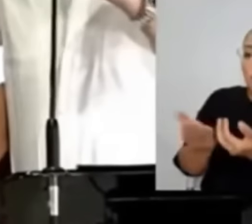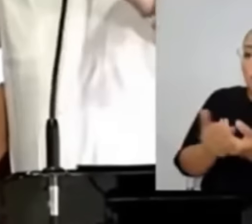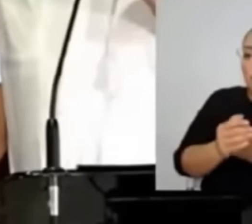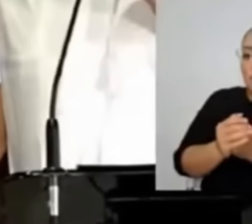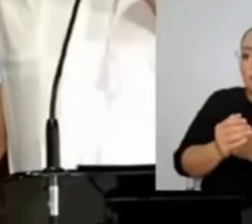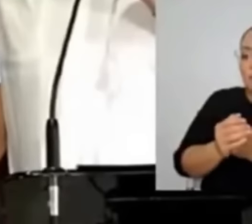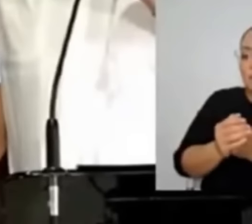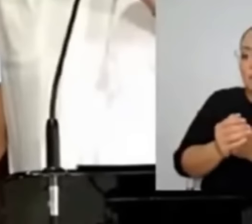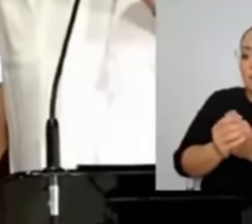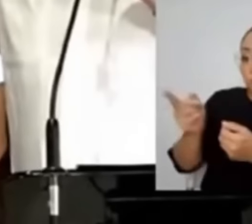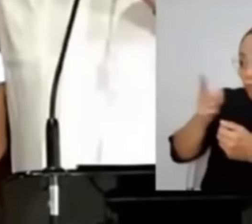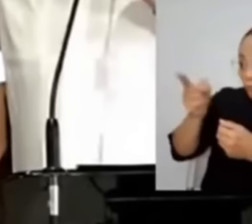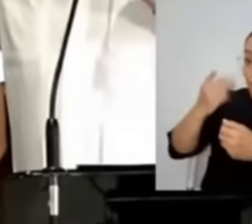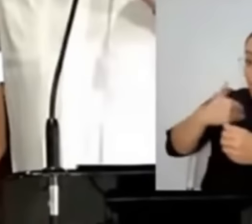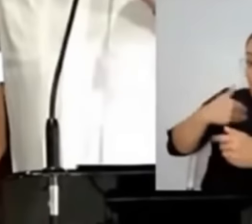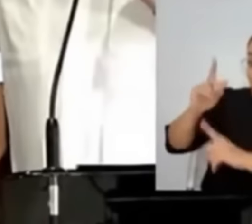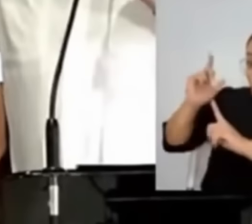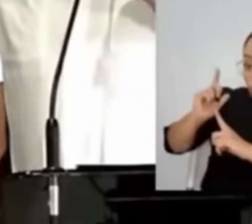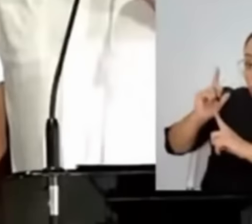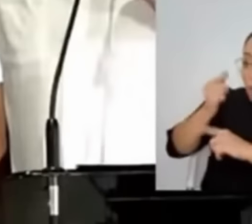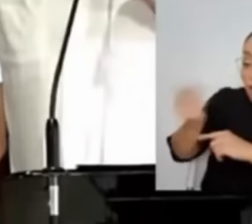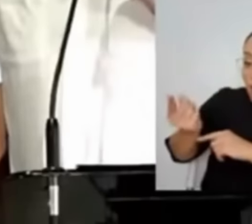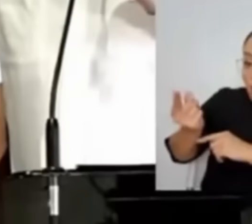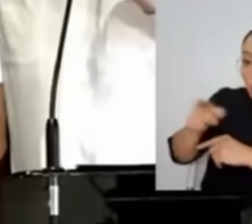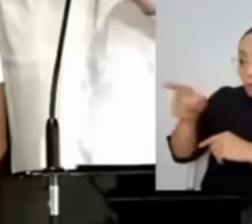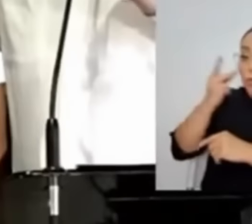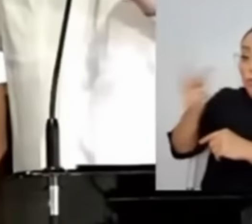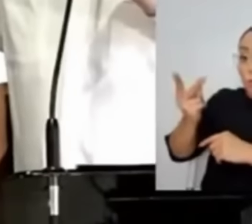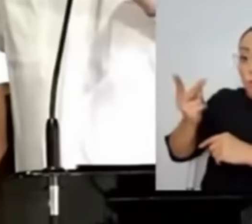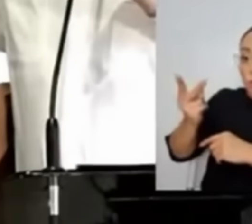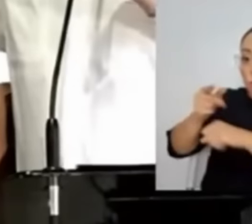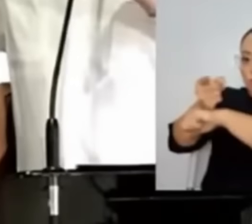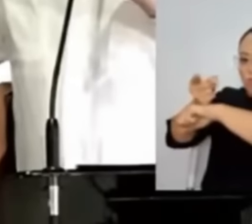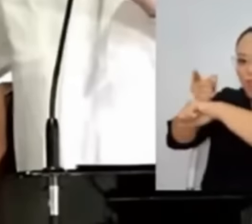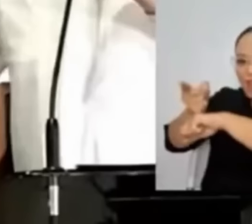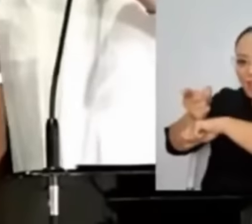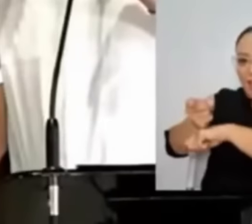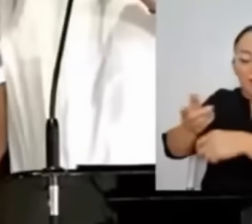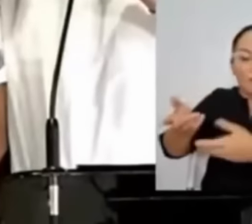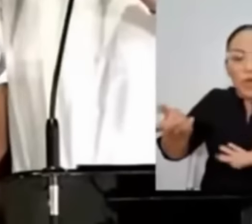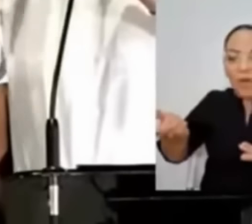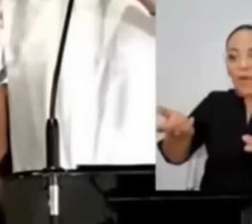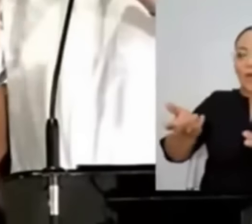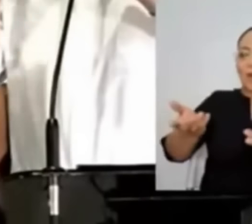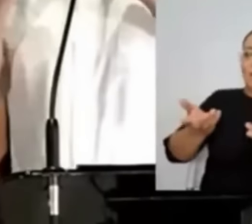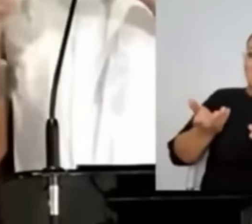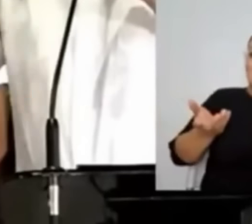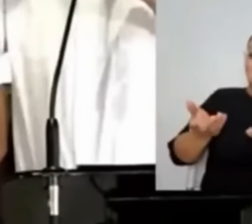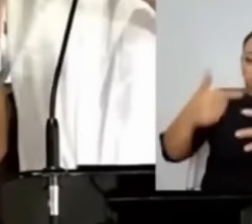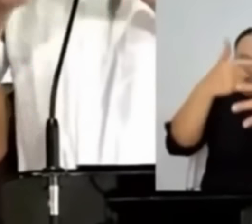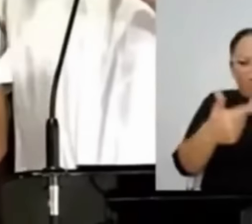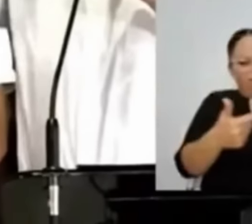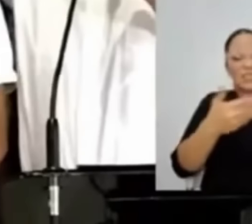Ustedes lo ven con fusil, ustedes lo ven con tanque. La hipocresía